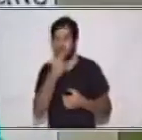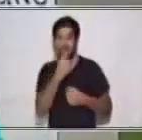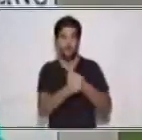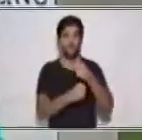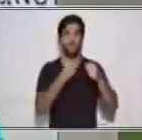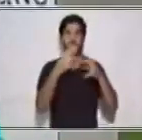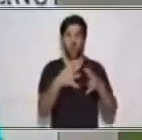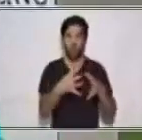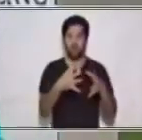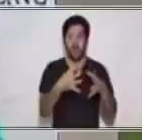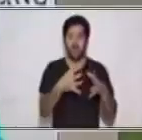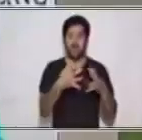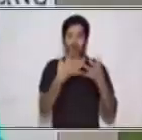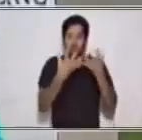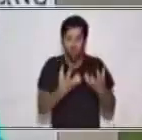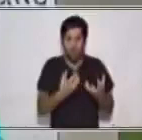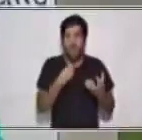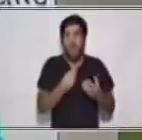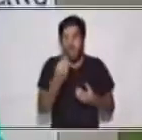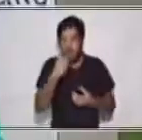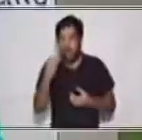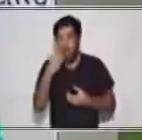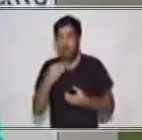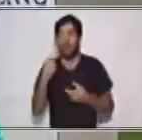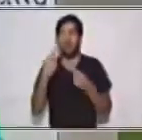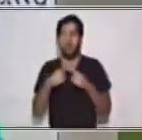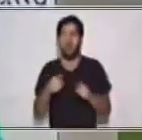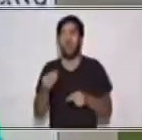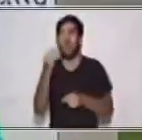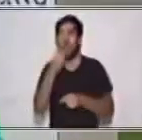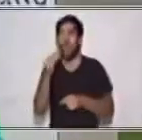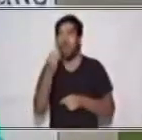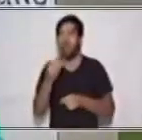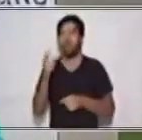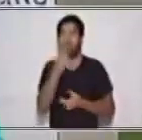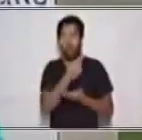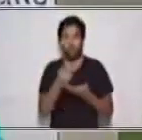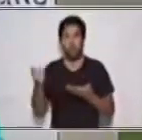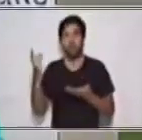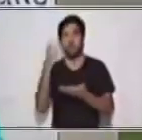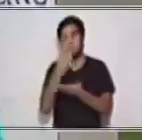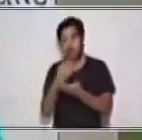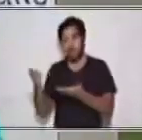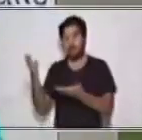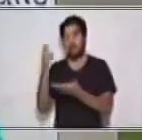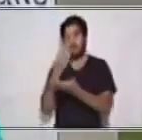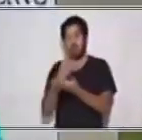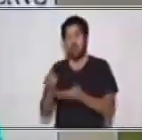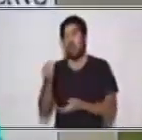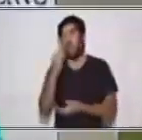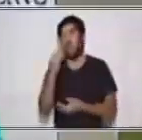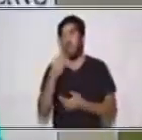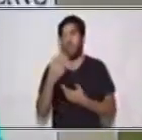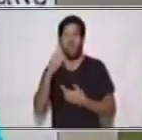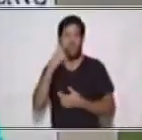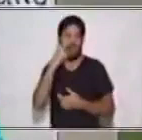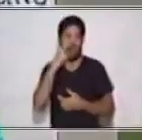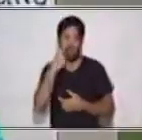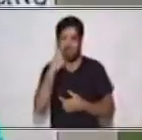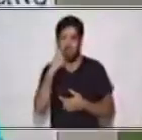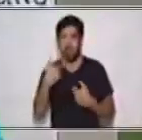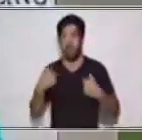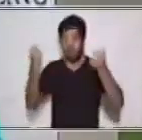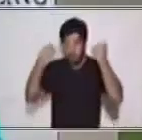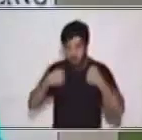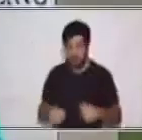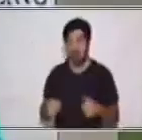secas. Debe ser muy aburrido comer los mismos alimentos por varias semanas. Lleva puestas 4 capas de ropa